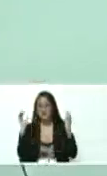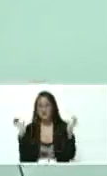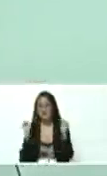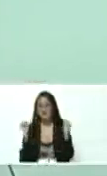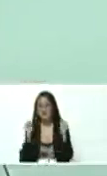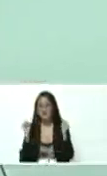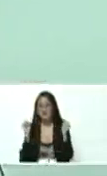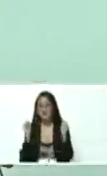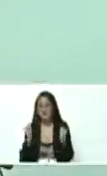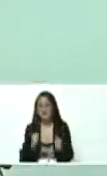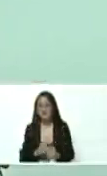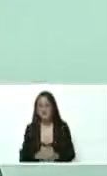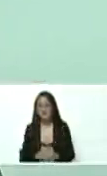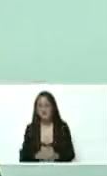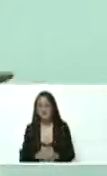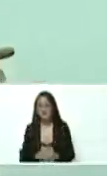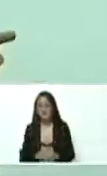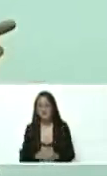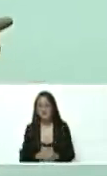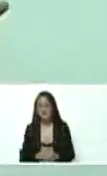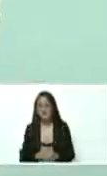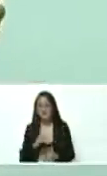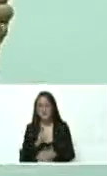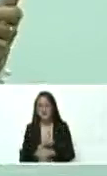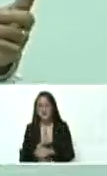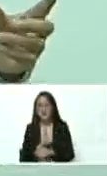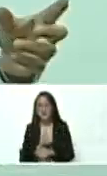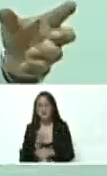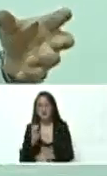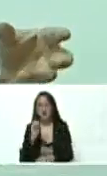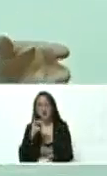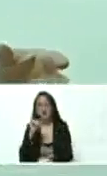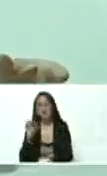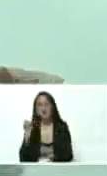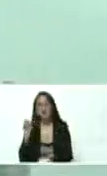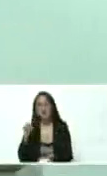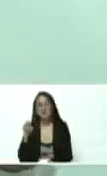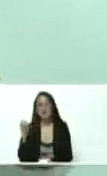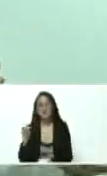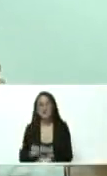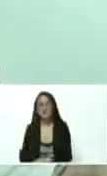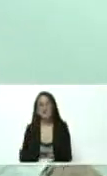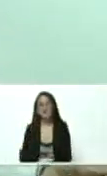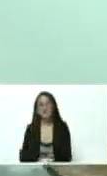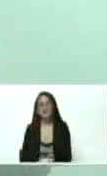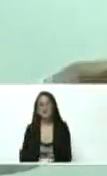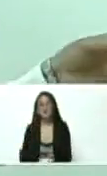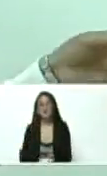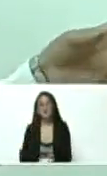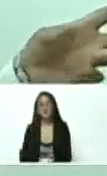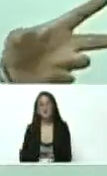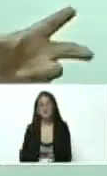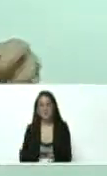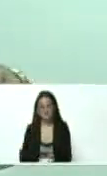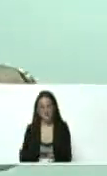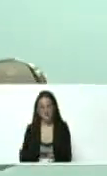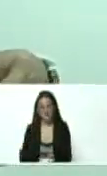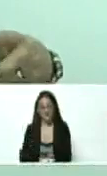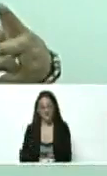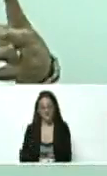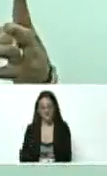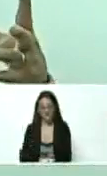acondicionados, eso se utiliza mucho el ozono. Sí, sí. El ozono es la técnica que más funciona